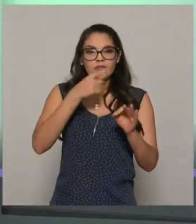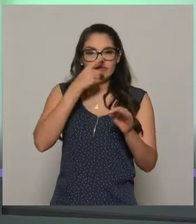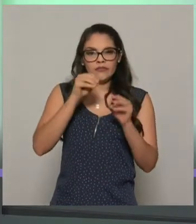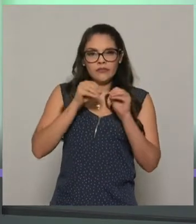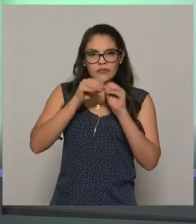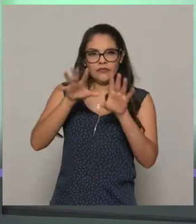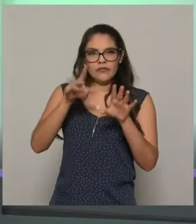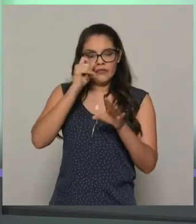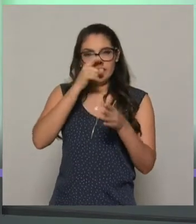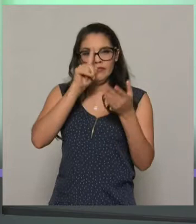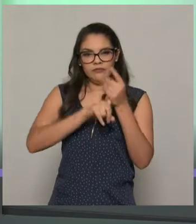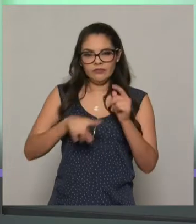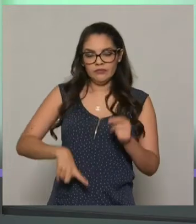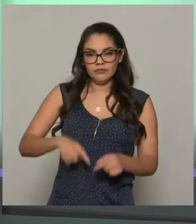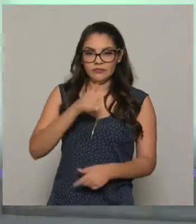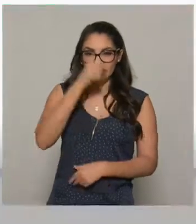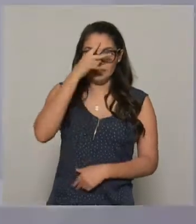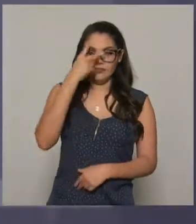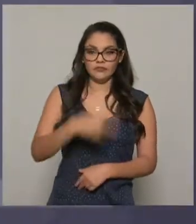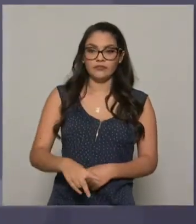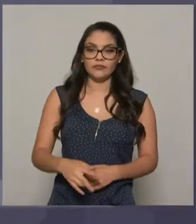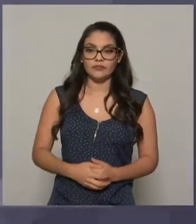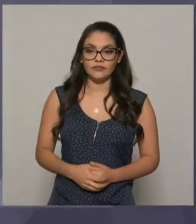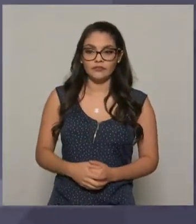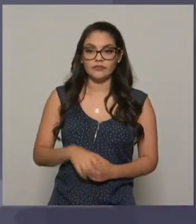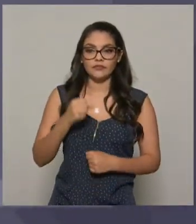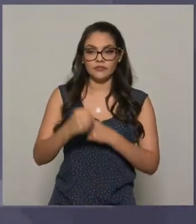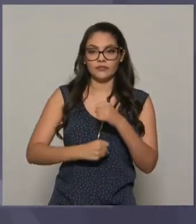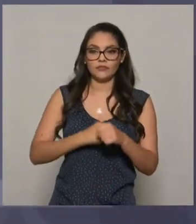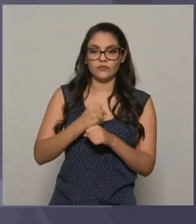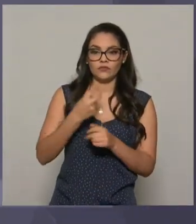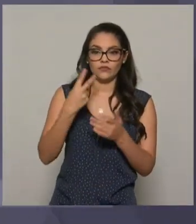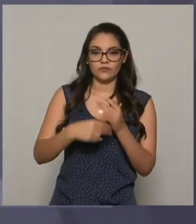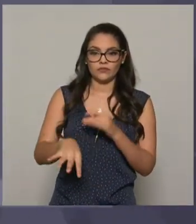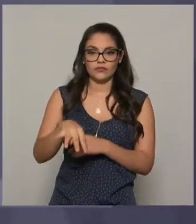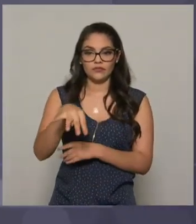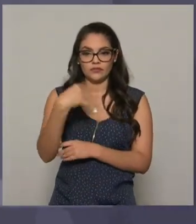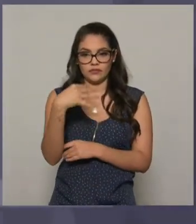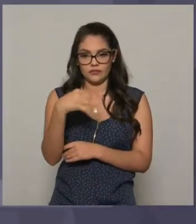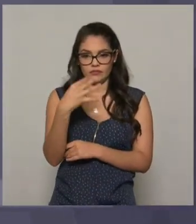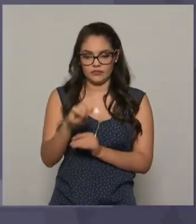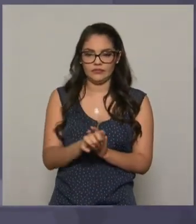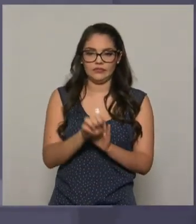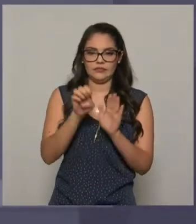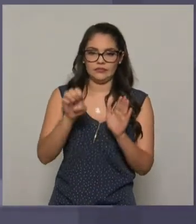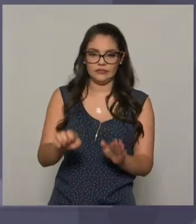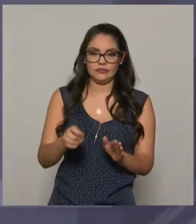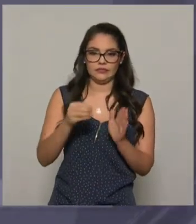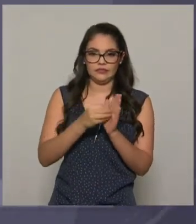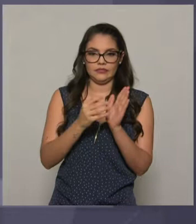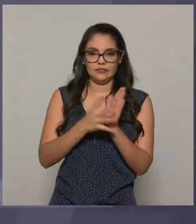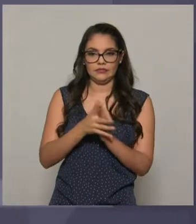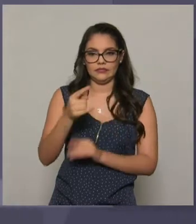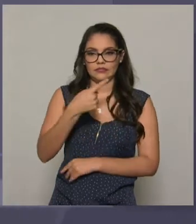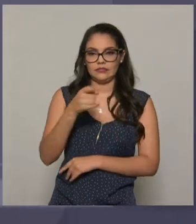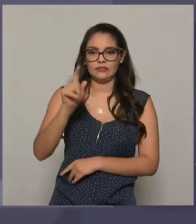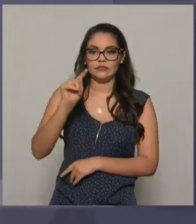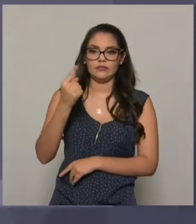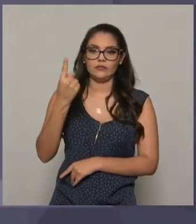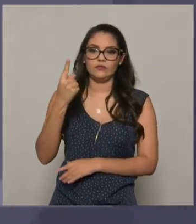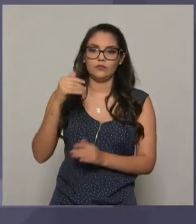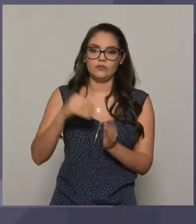emite el propio gobierno de la Ciudad de México. En el año 2014, por ejemplo, se registraron